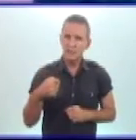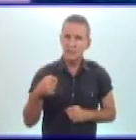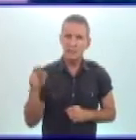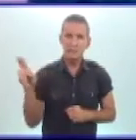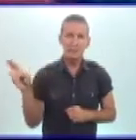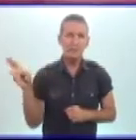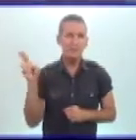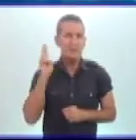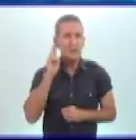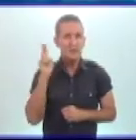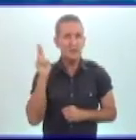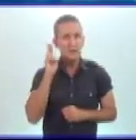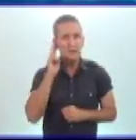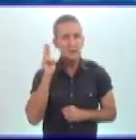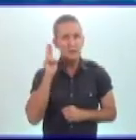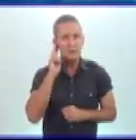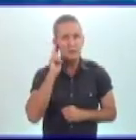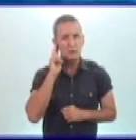escuchar.